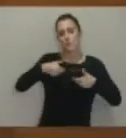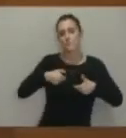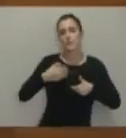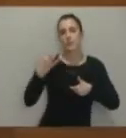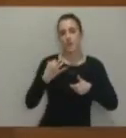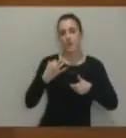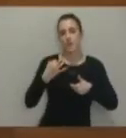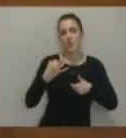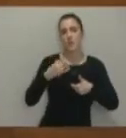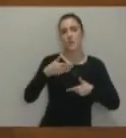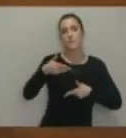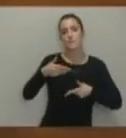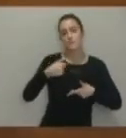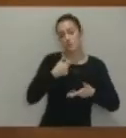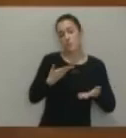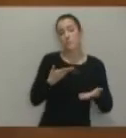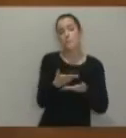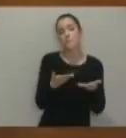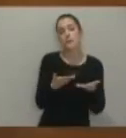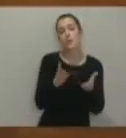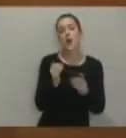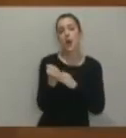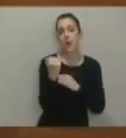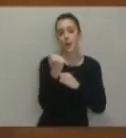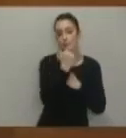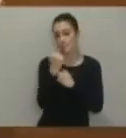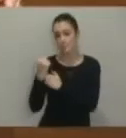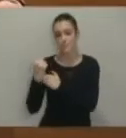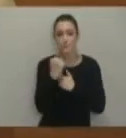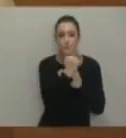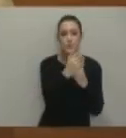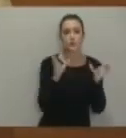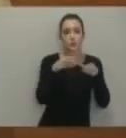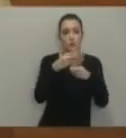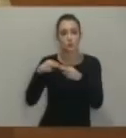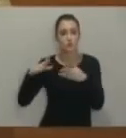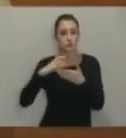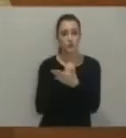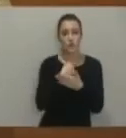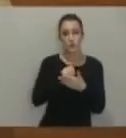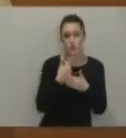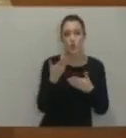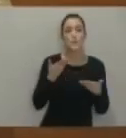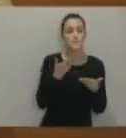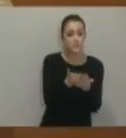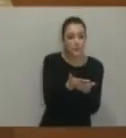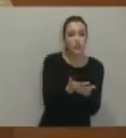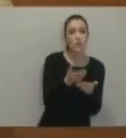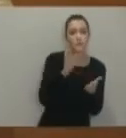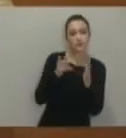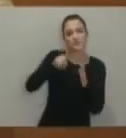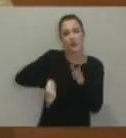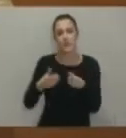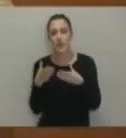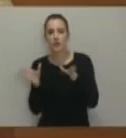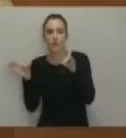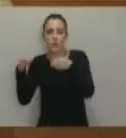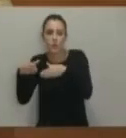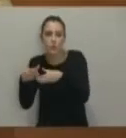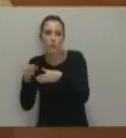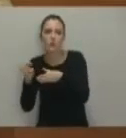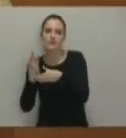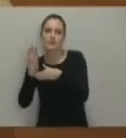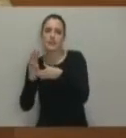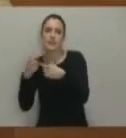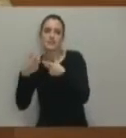esta Cámara. No lo solicito yo, creo que lo solicitan también las entidades del tercer sector y harían bien en escucharlo. Y reitero,